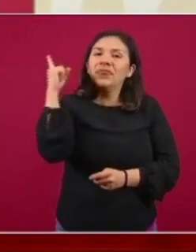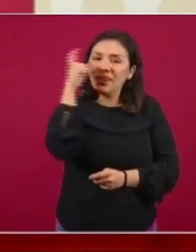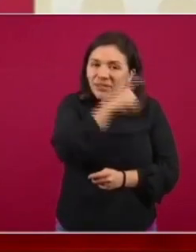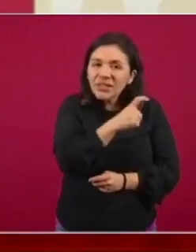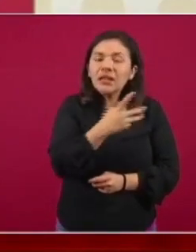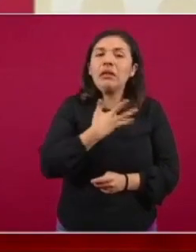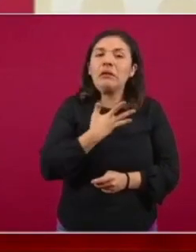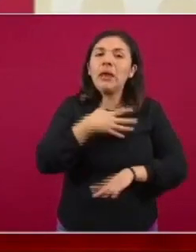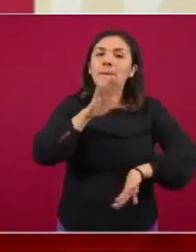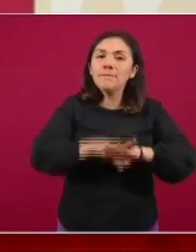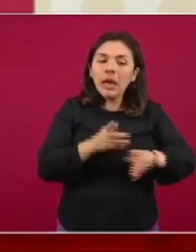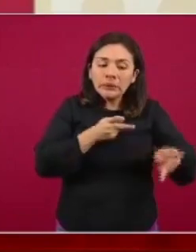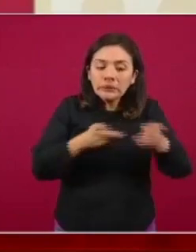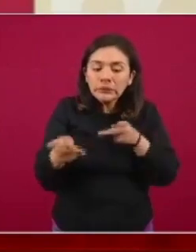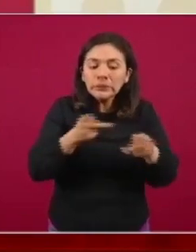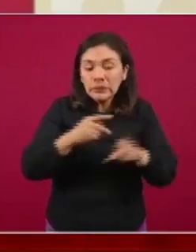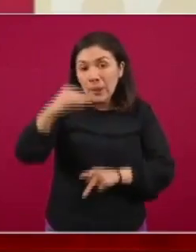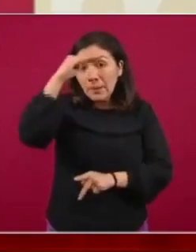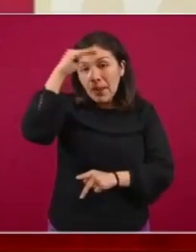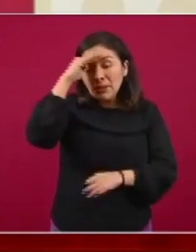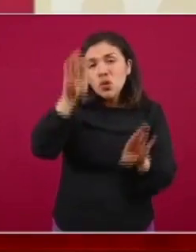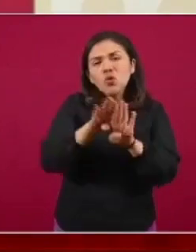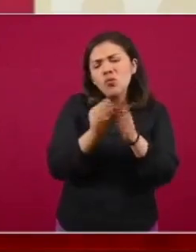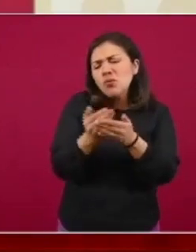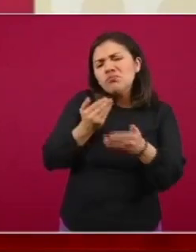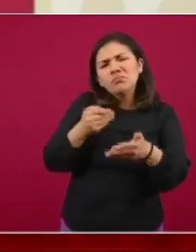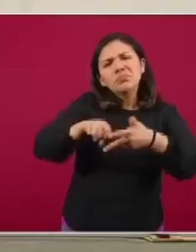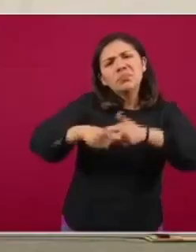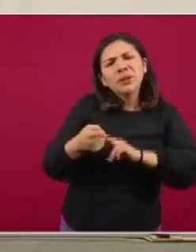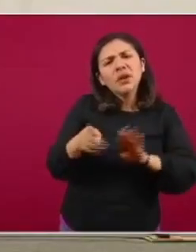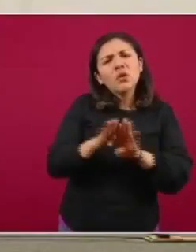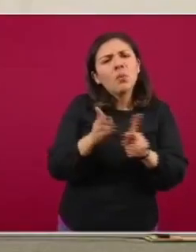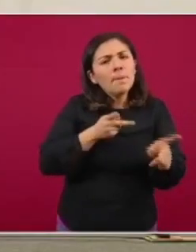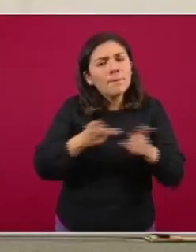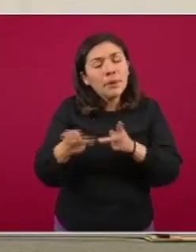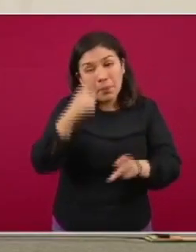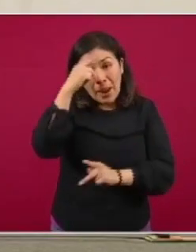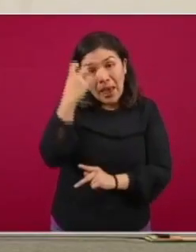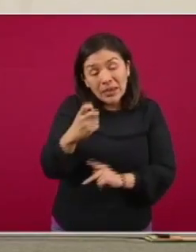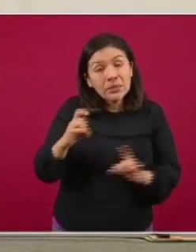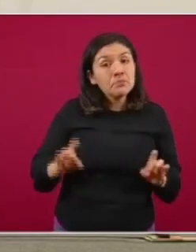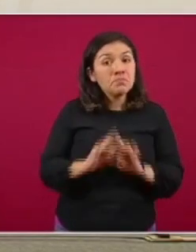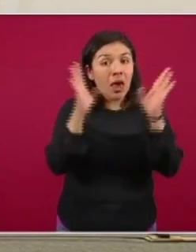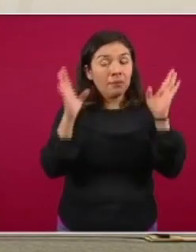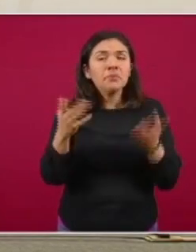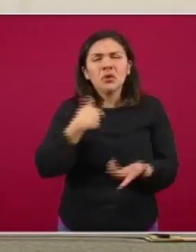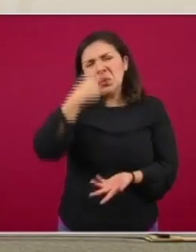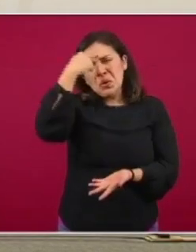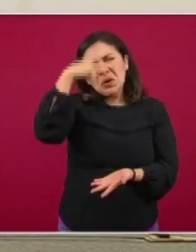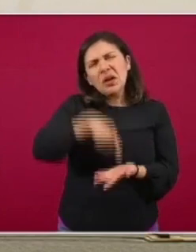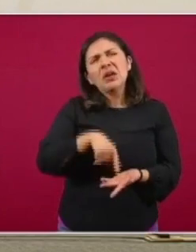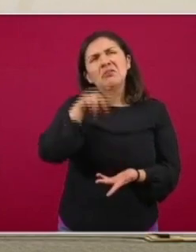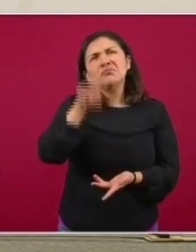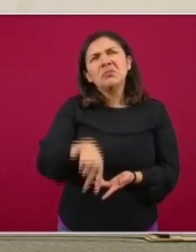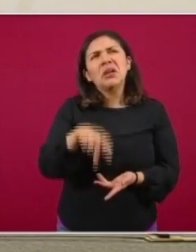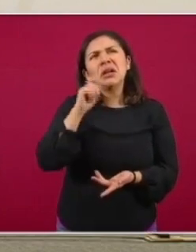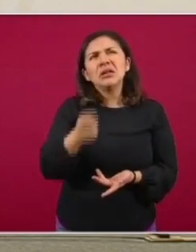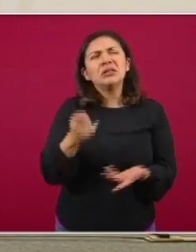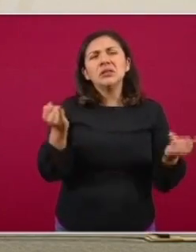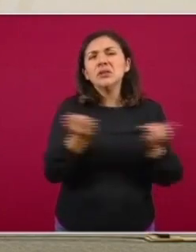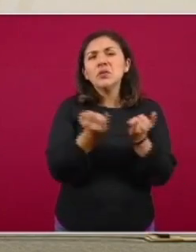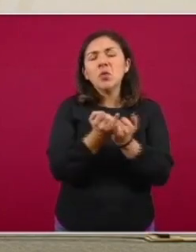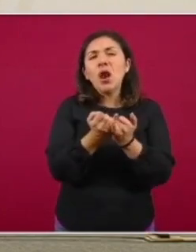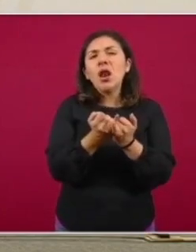sido muy claro desde un inicio el prepararse para esto. Es más, creo que también y